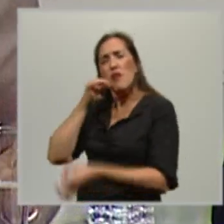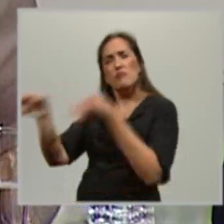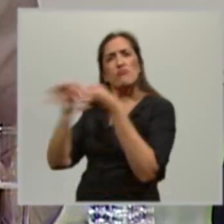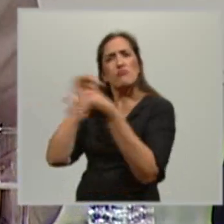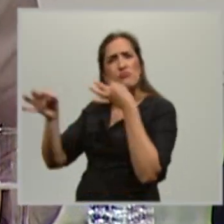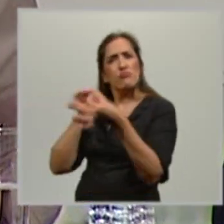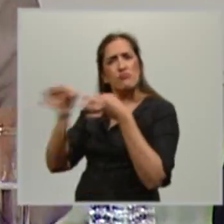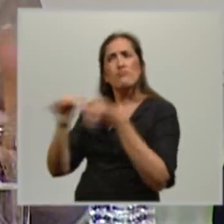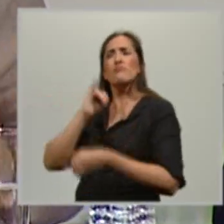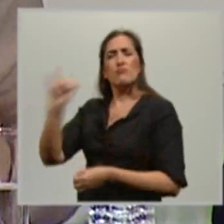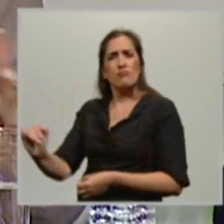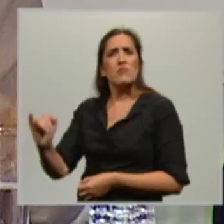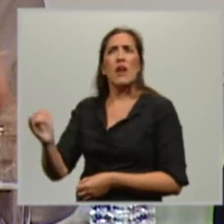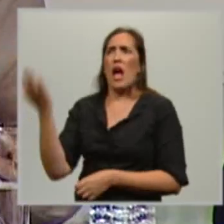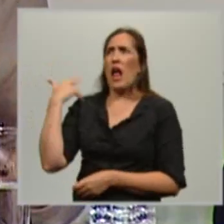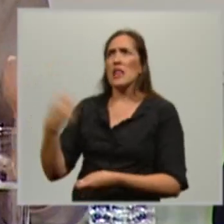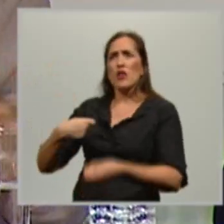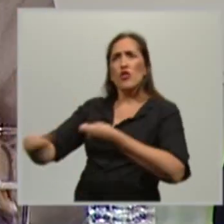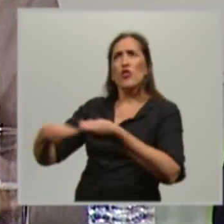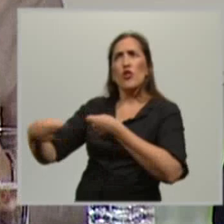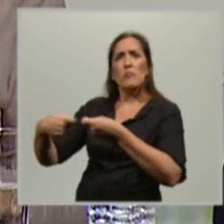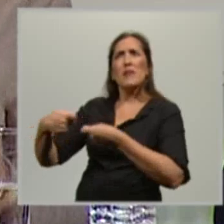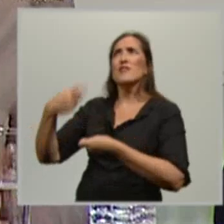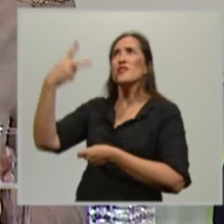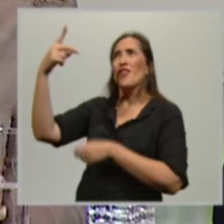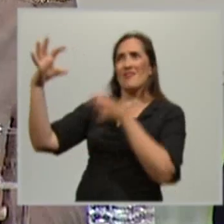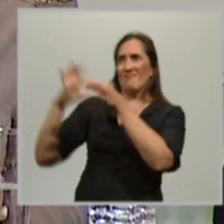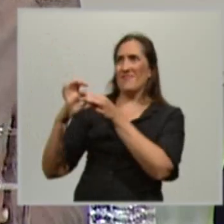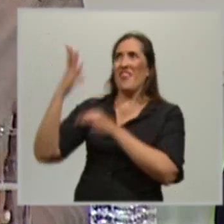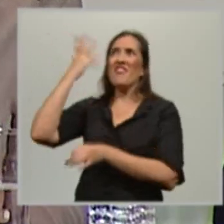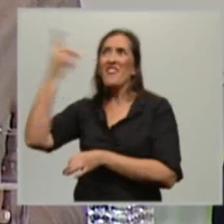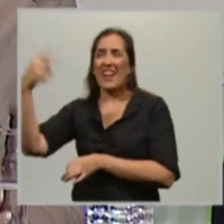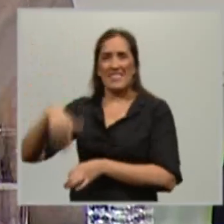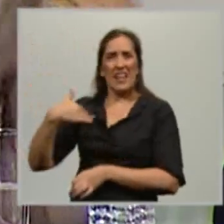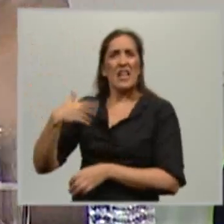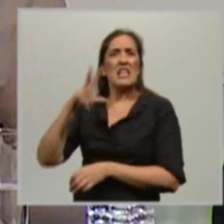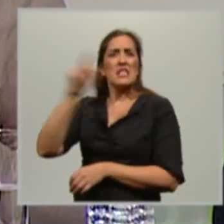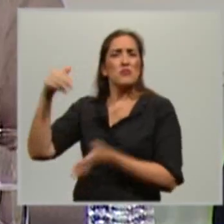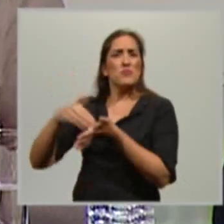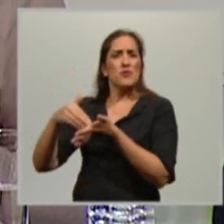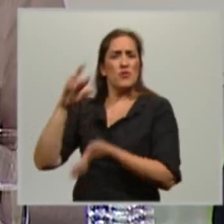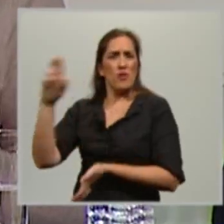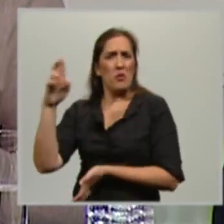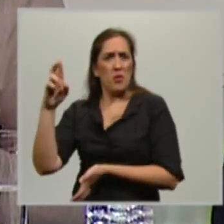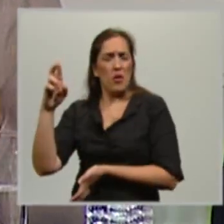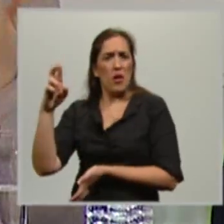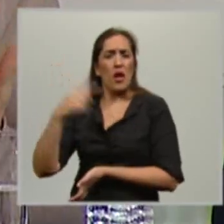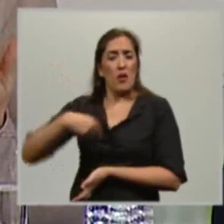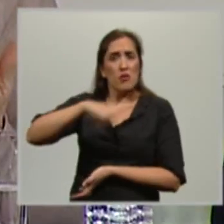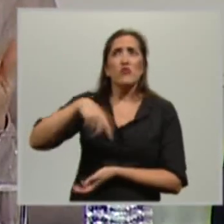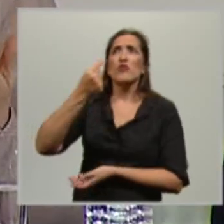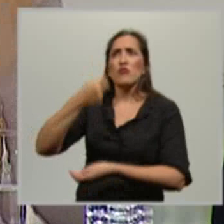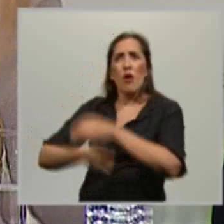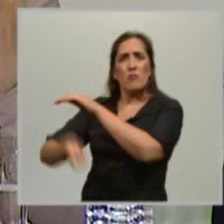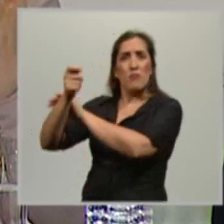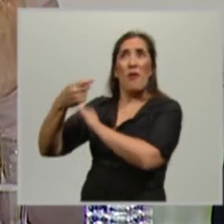éramos superavitarios con Francia, teníamos un comercio bilateral de apenas 300 millones de dólares y nosotros exportábamos más